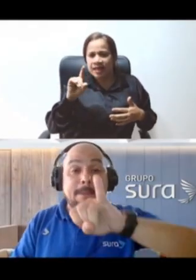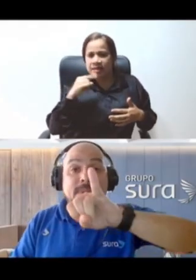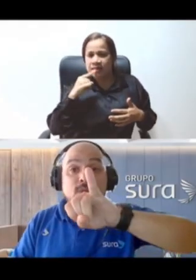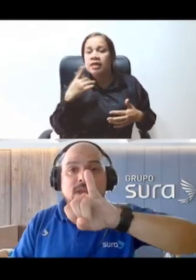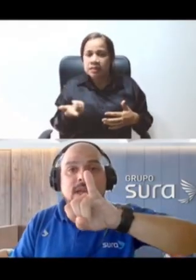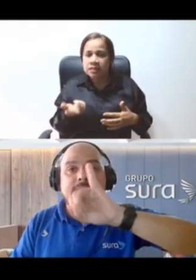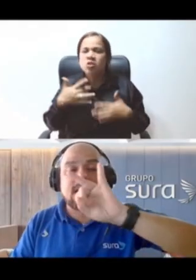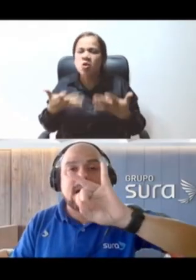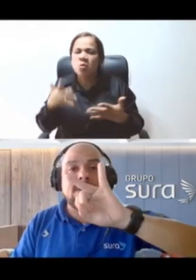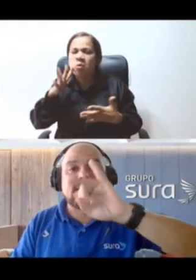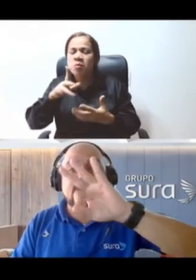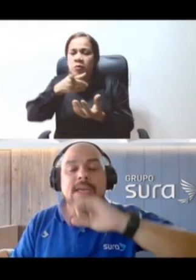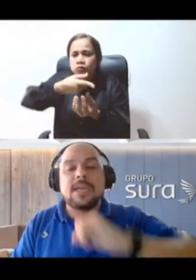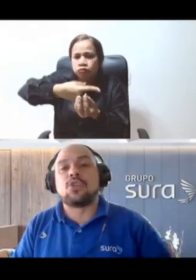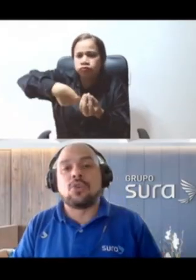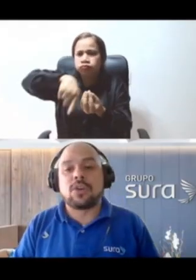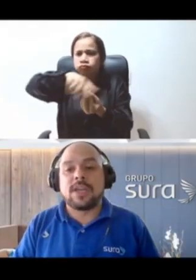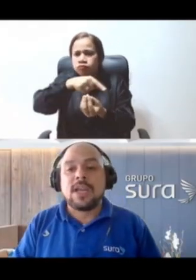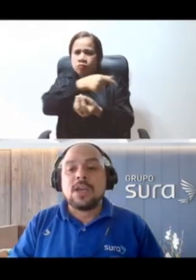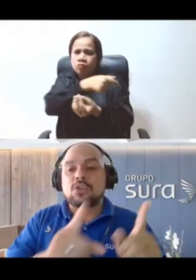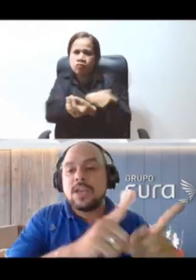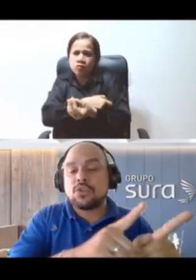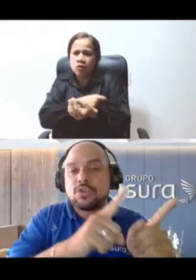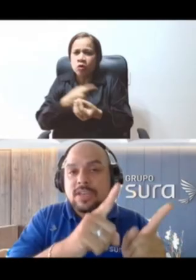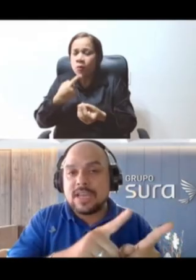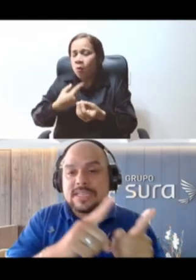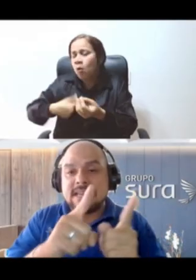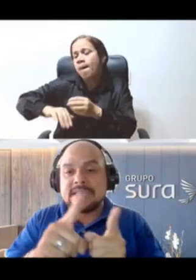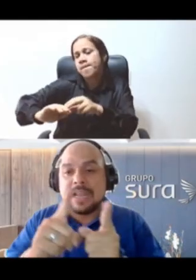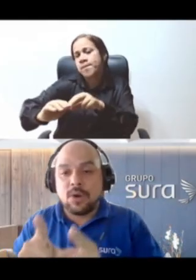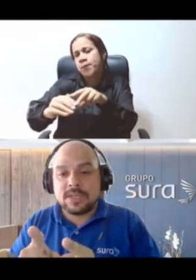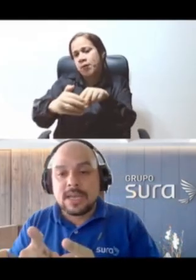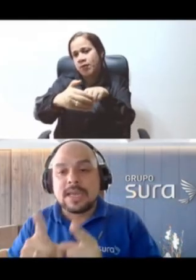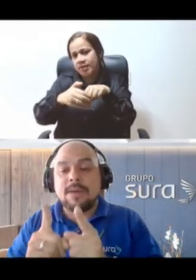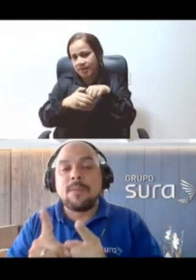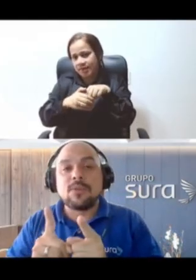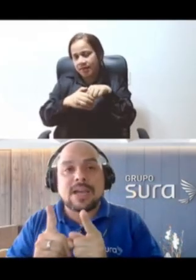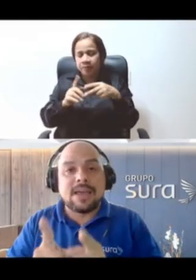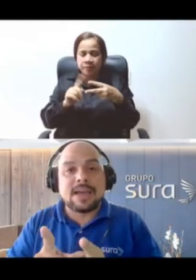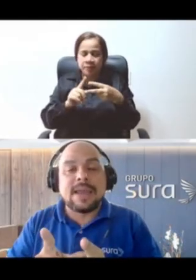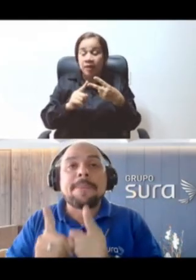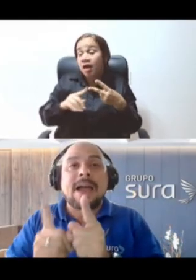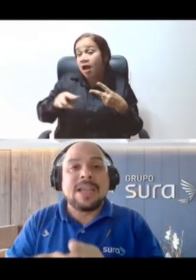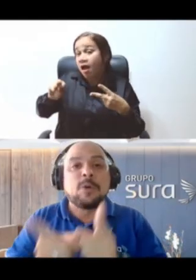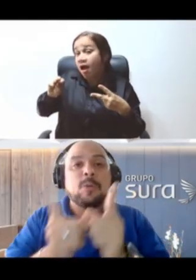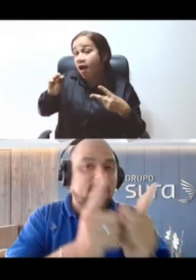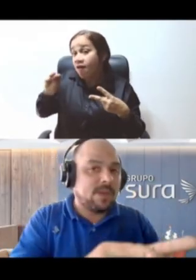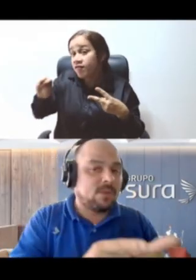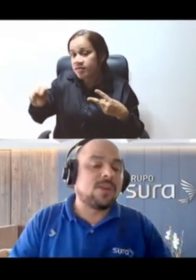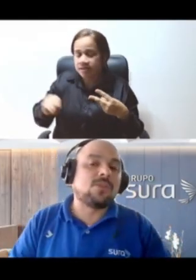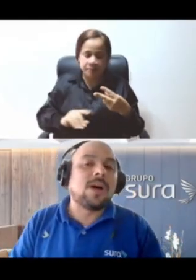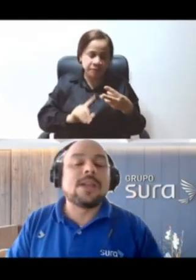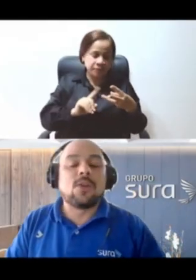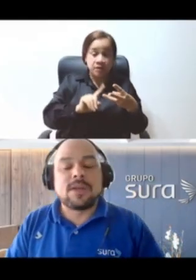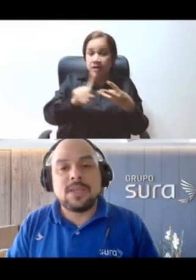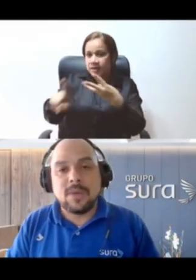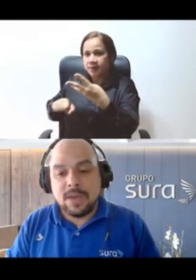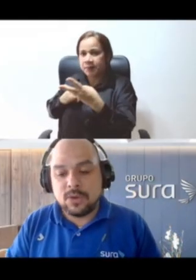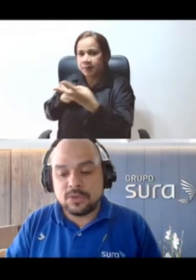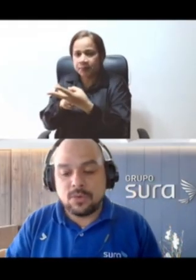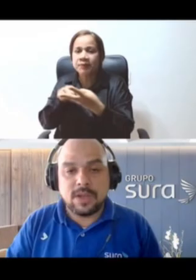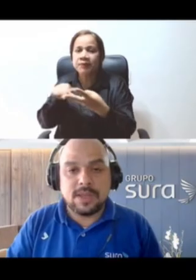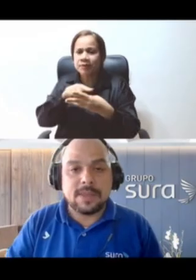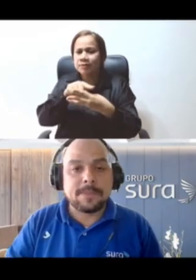brigadistas, que es proteger, avisar y socorrer. Son esos tres eslabones que vamos a darle al cumplimiento de toda